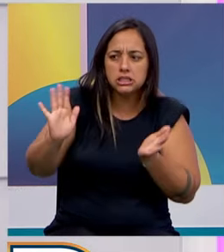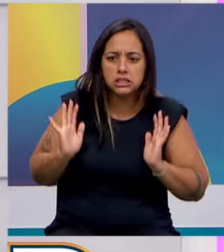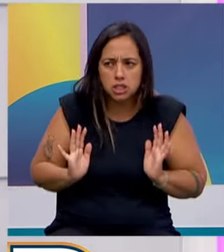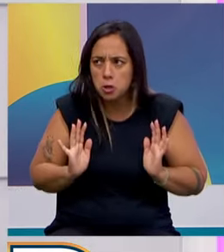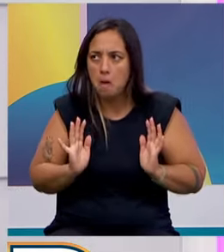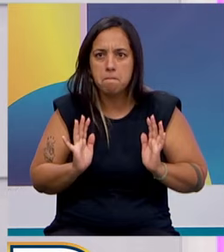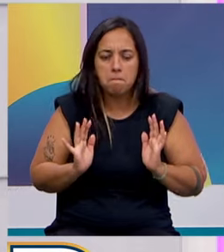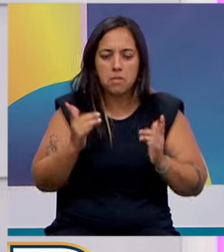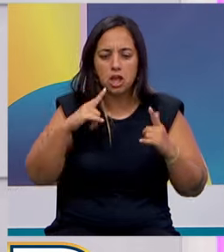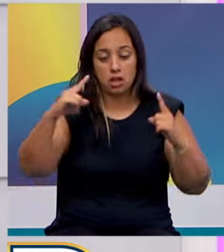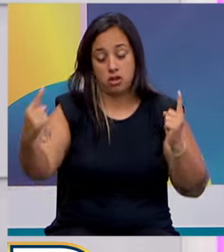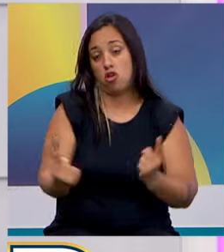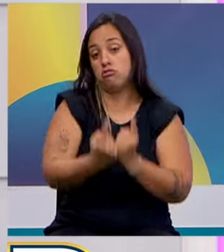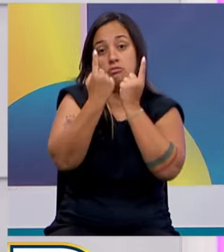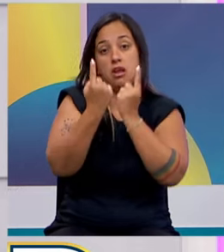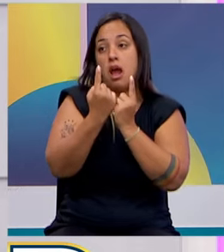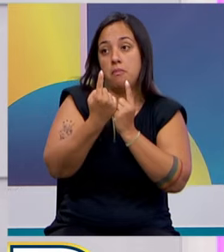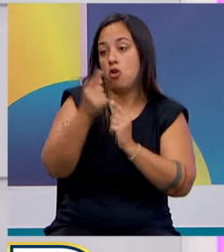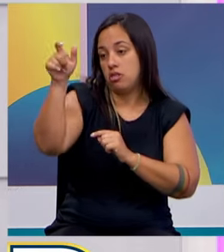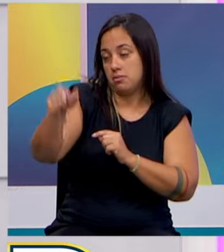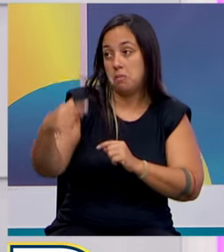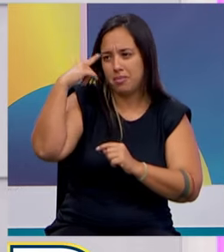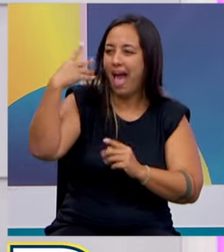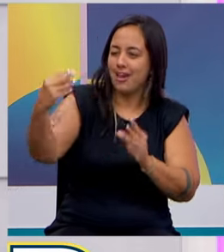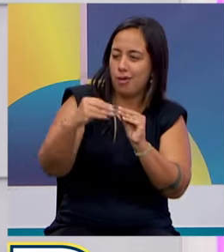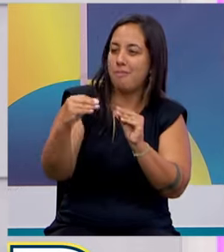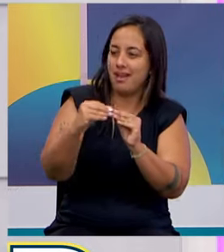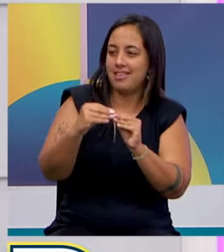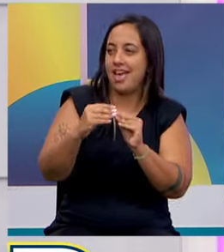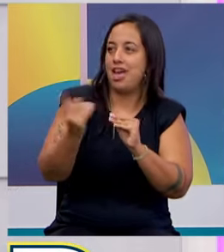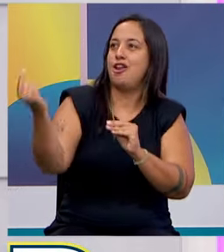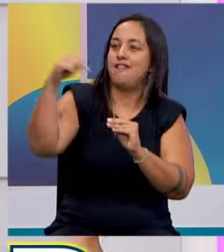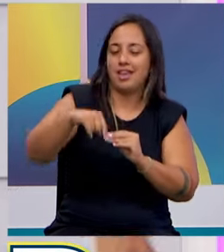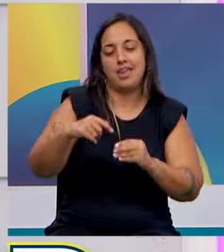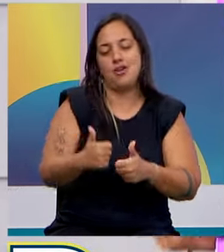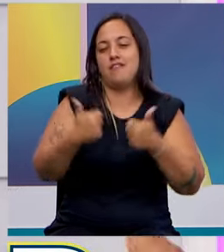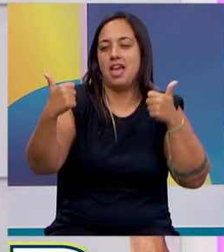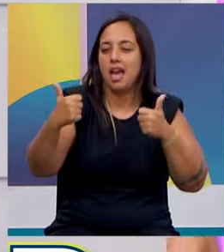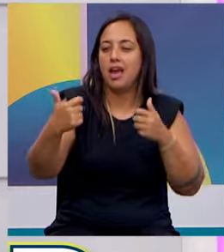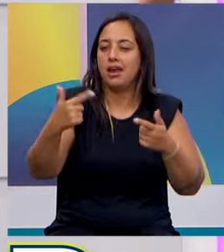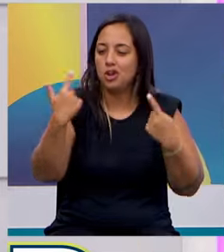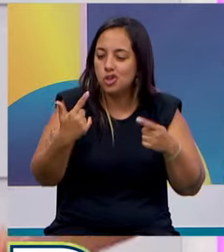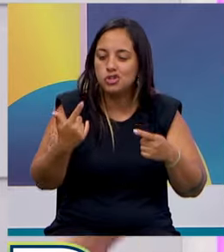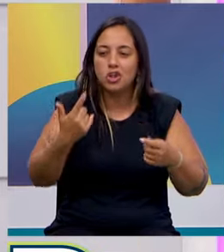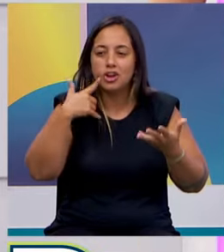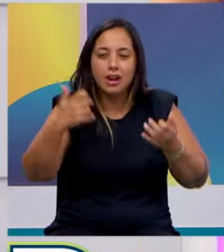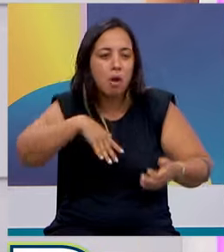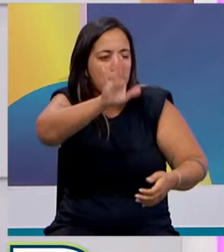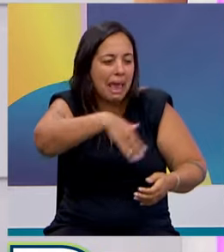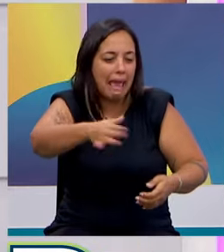Entonces nos encontramos con alguien que creemos que es un compañero. Que por fin llegó alguien, ¿no? Estamos con el engrudo, coso, para pintar las paredes.